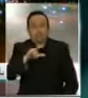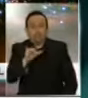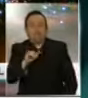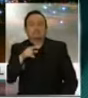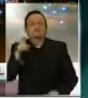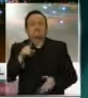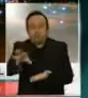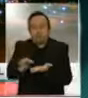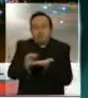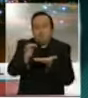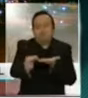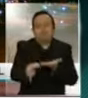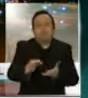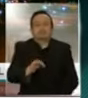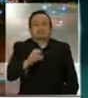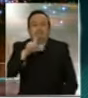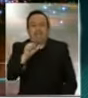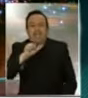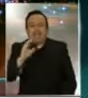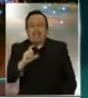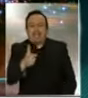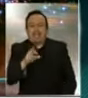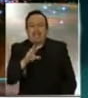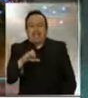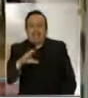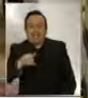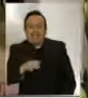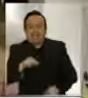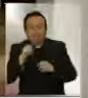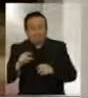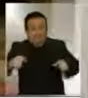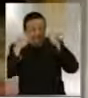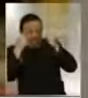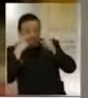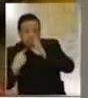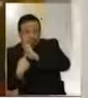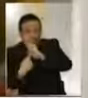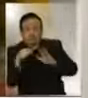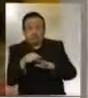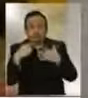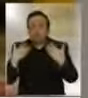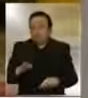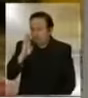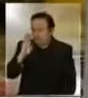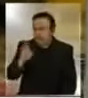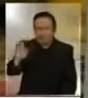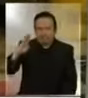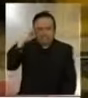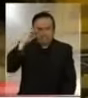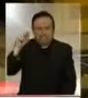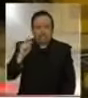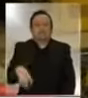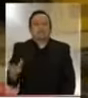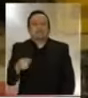ya tenemos otros desmanes que han hecho los manifestantes el día de hoy. Vamos a pasar inmediatamente a conversar con el teniente coronel que se encuentra